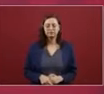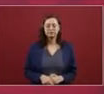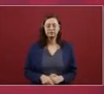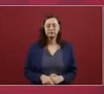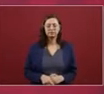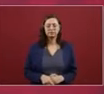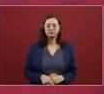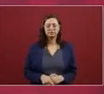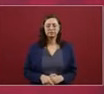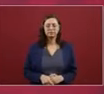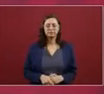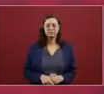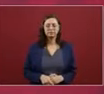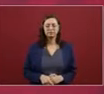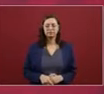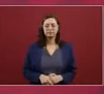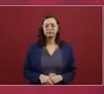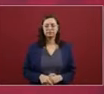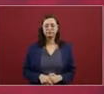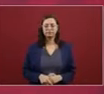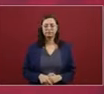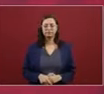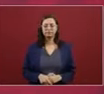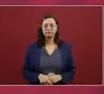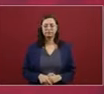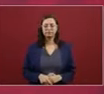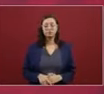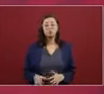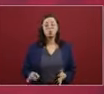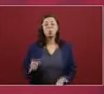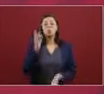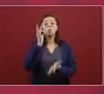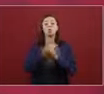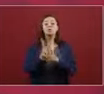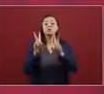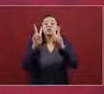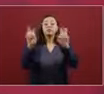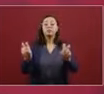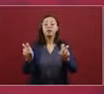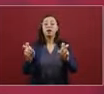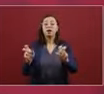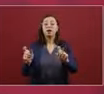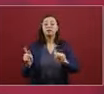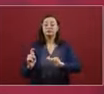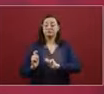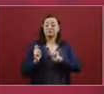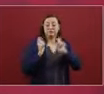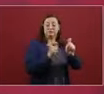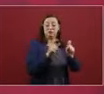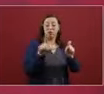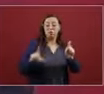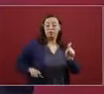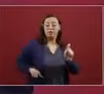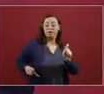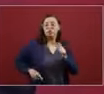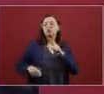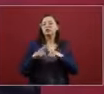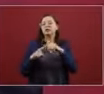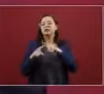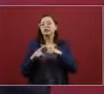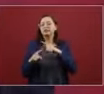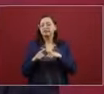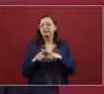el manejo de las plazas para que no se esté pensando, como los